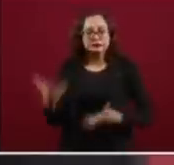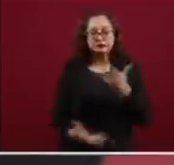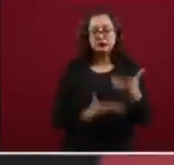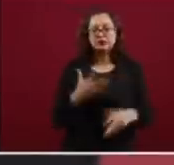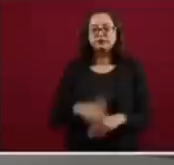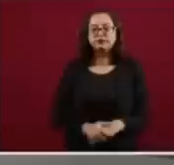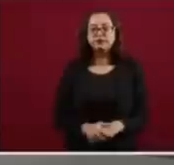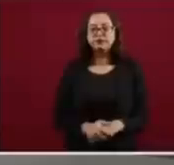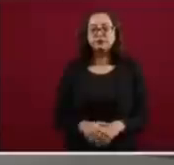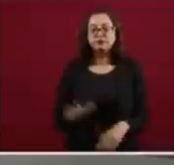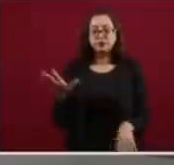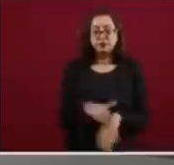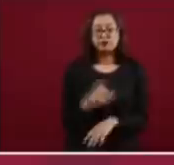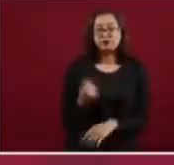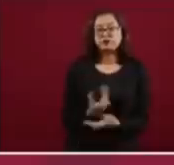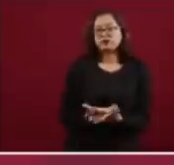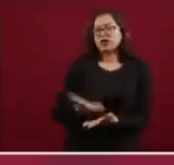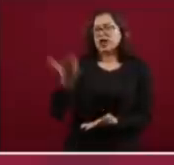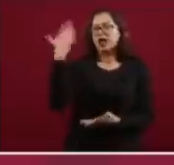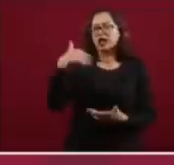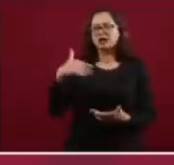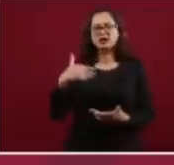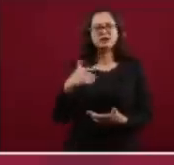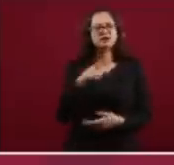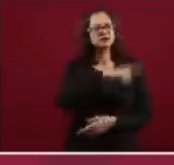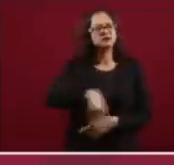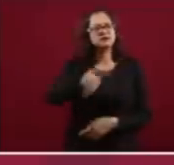porque antes eso se aplaudía